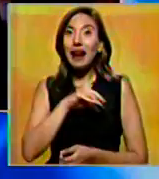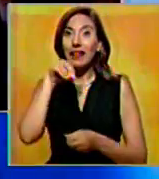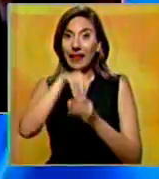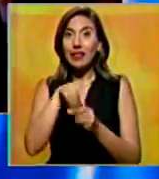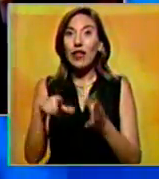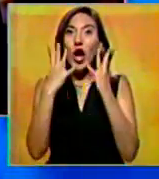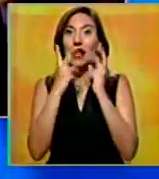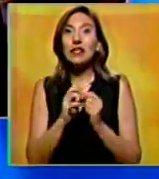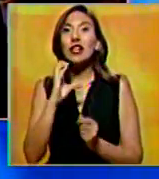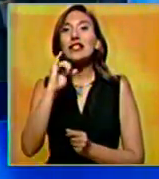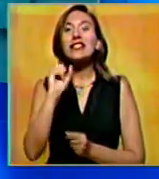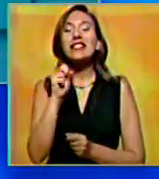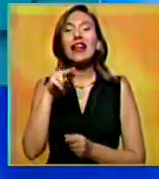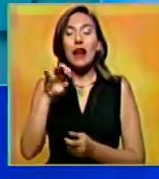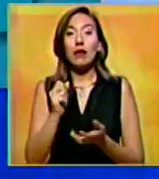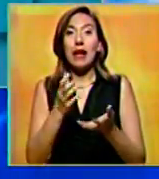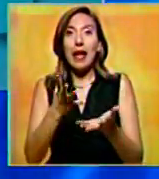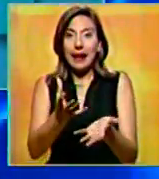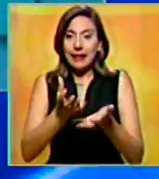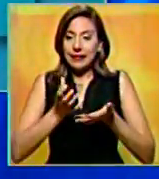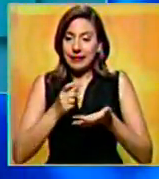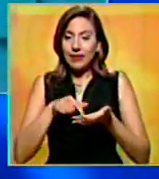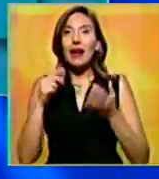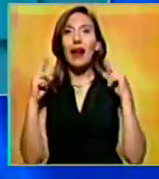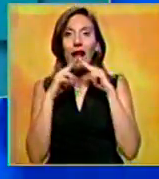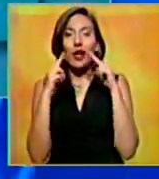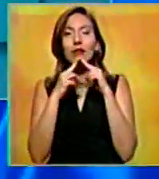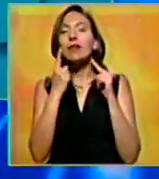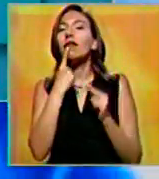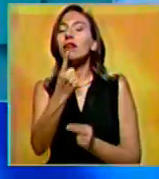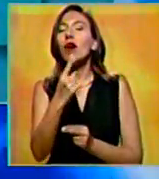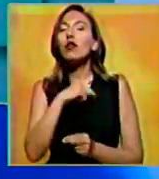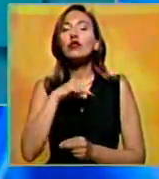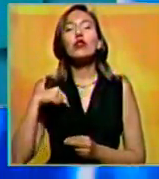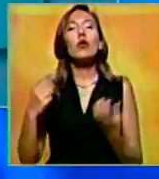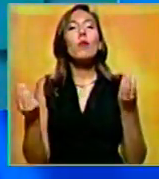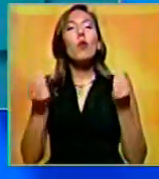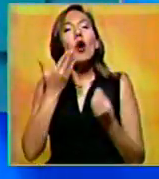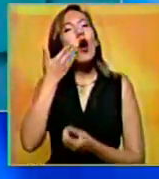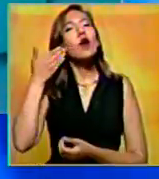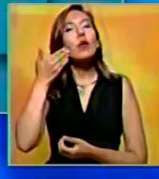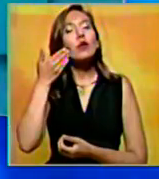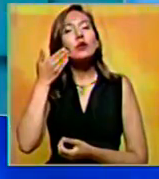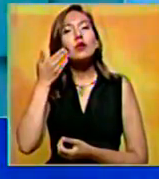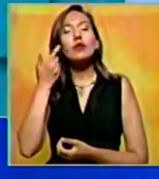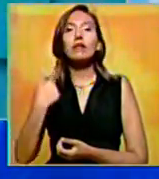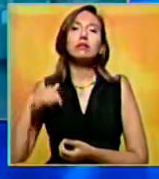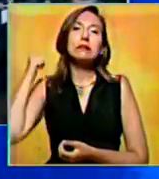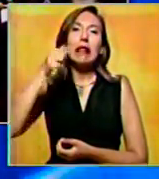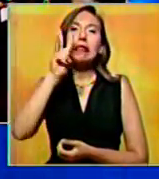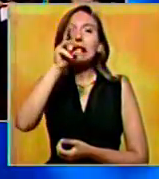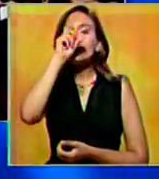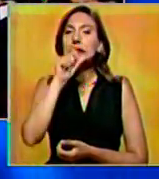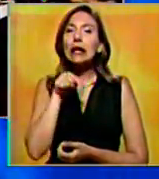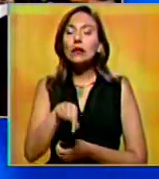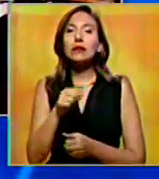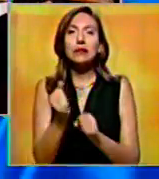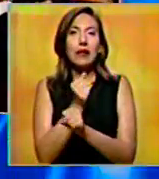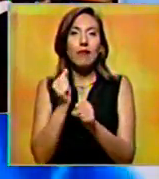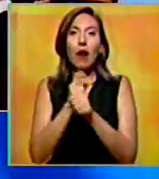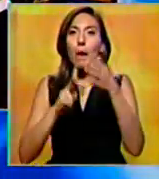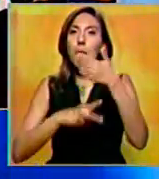Cisneros, al recibir el reconocimiento señaló: "Estamos muy orgullosos de llevar 3 años con este proyecto